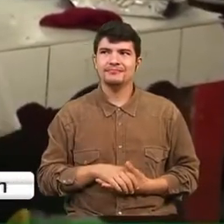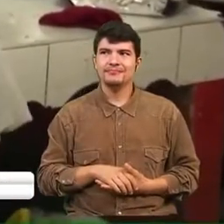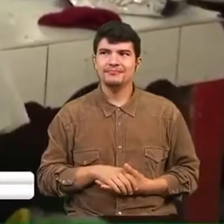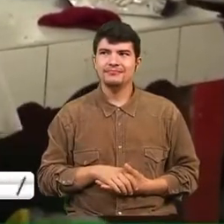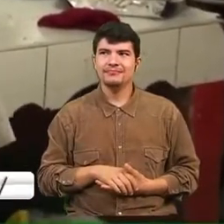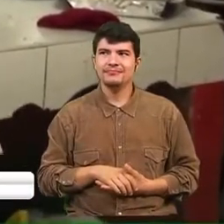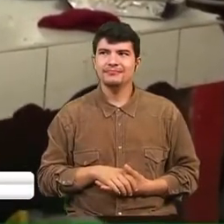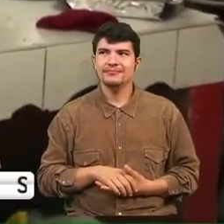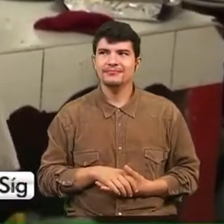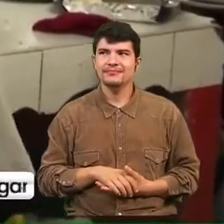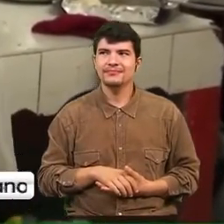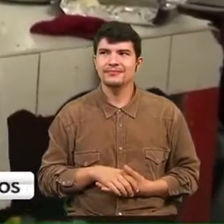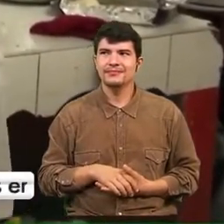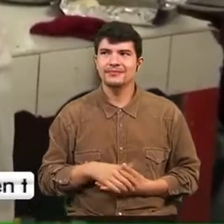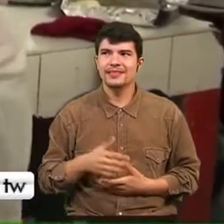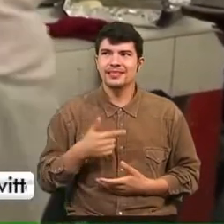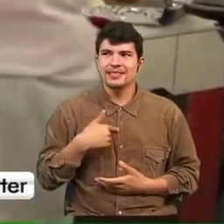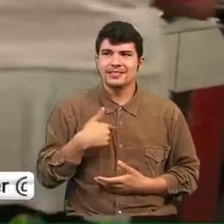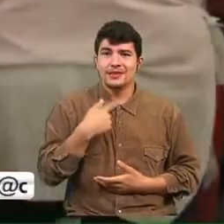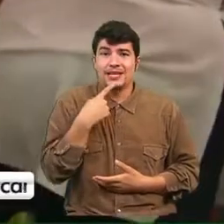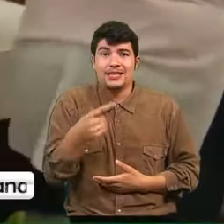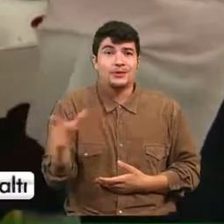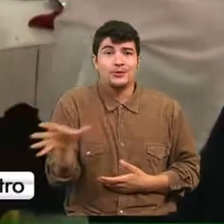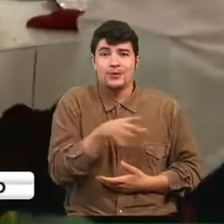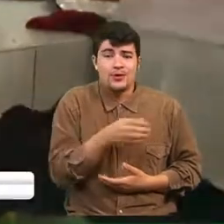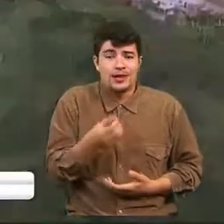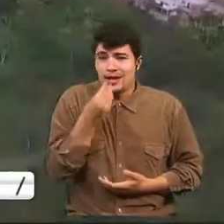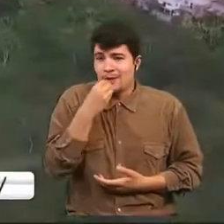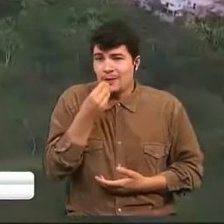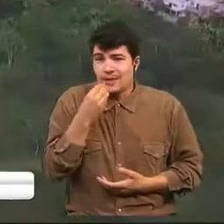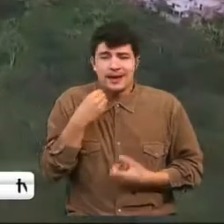es la dieta que yo les ofrezco a todos.